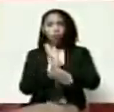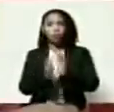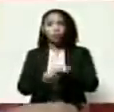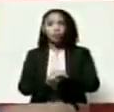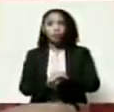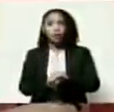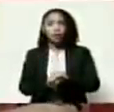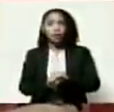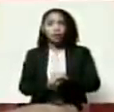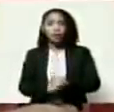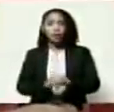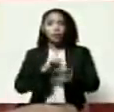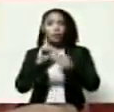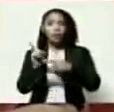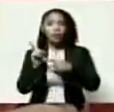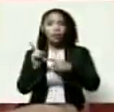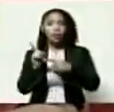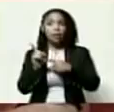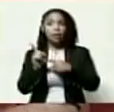de esa